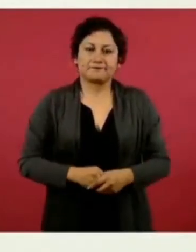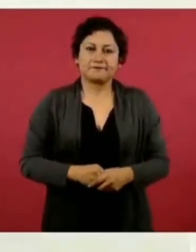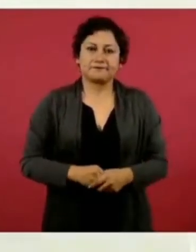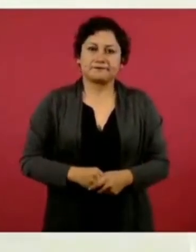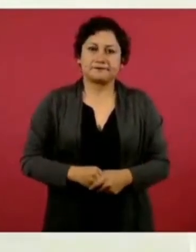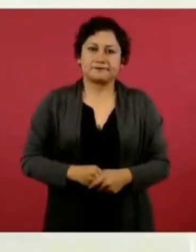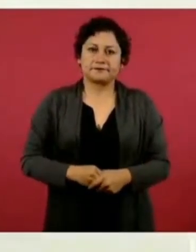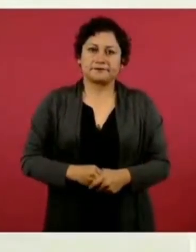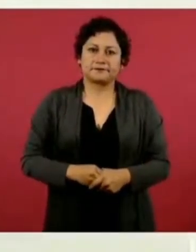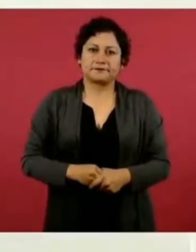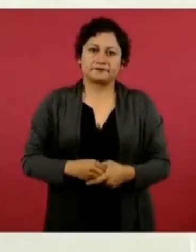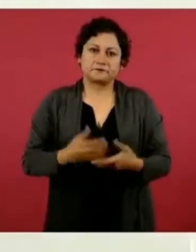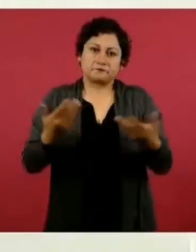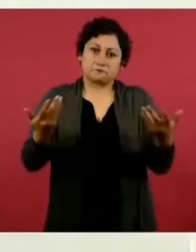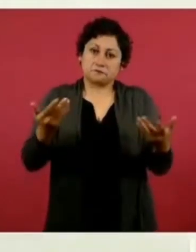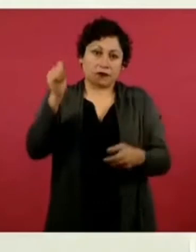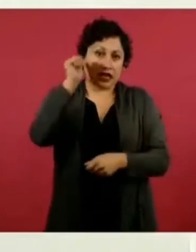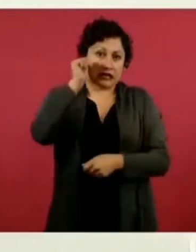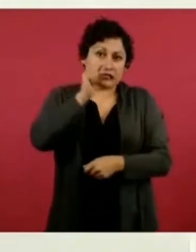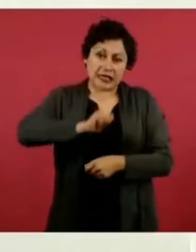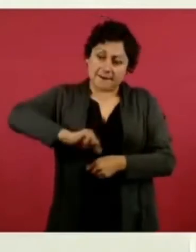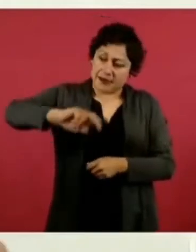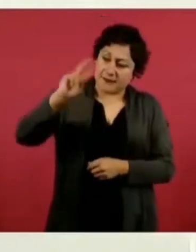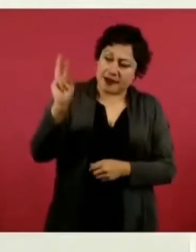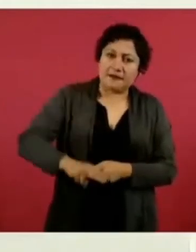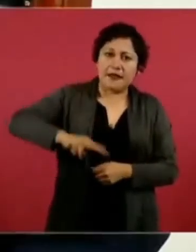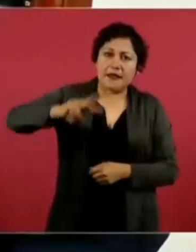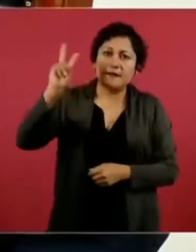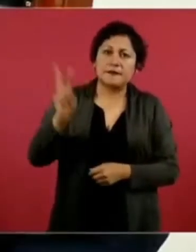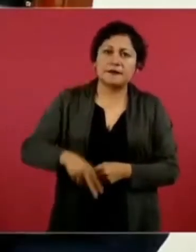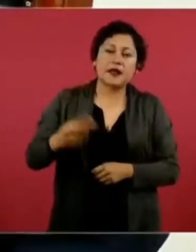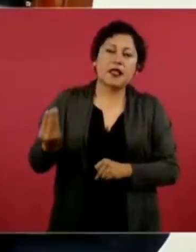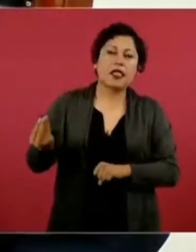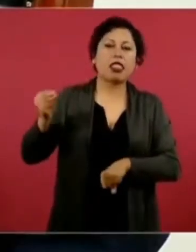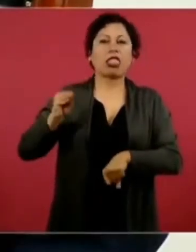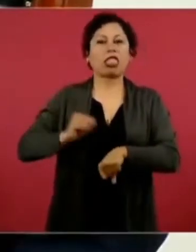y actuar con la verdad, sin dogmas.